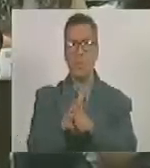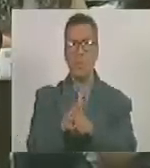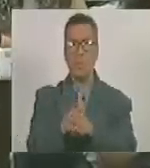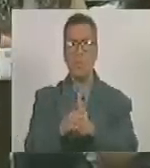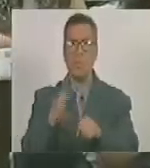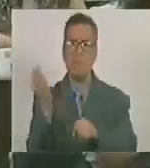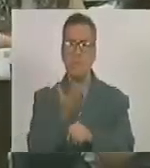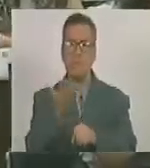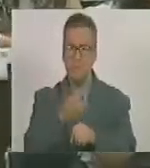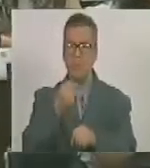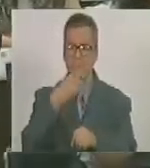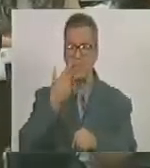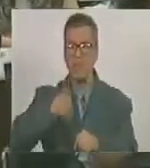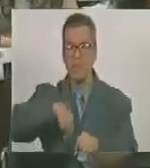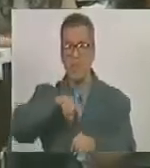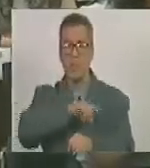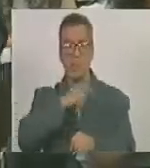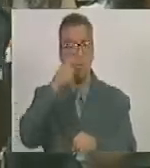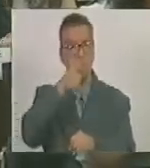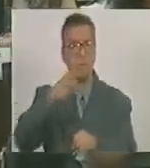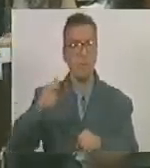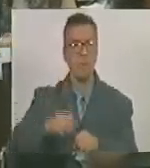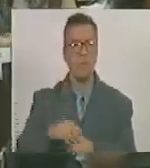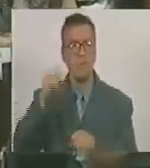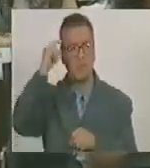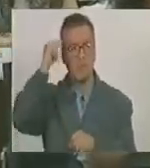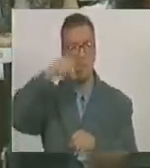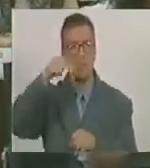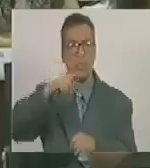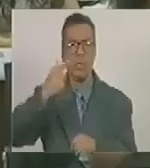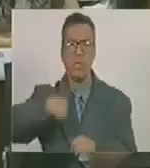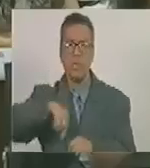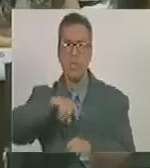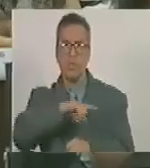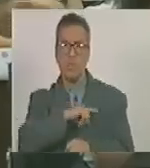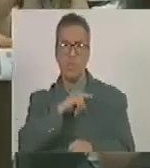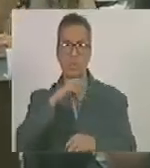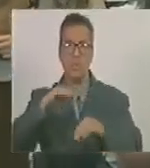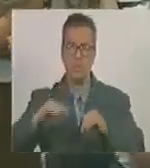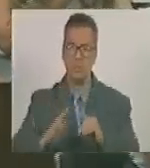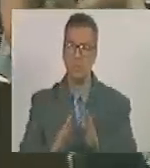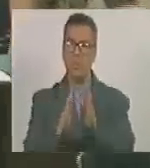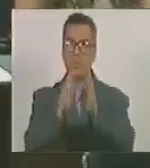castigado severamente a nuestro pueblo y que hoy estamos nosotros enfrentando